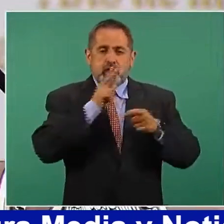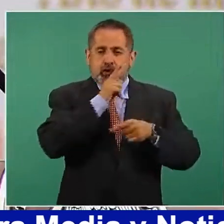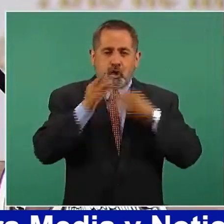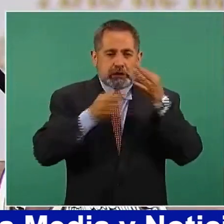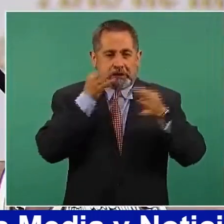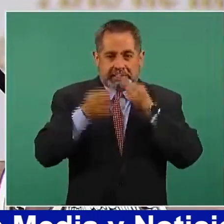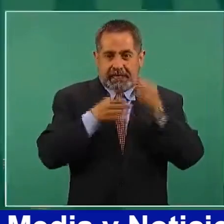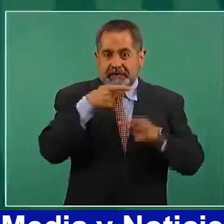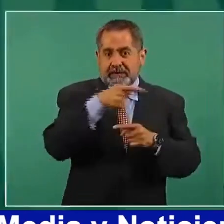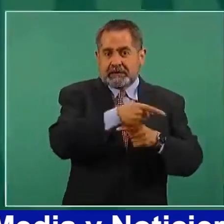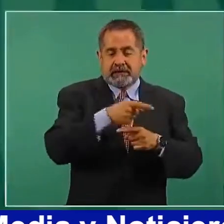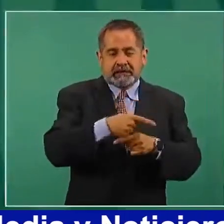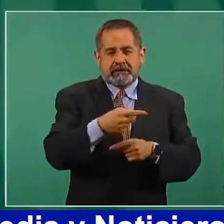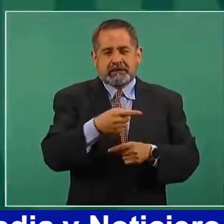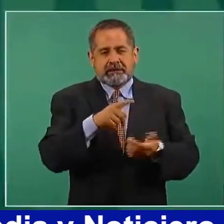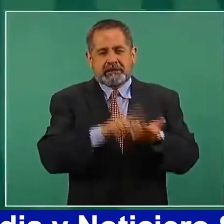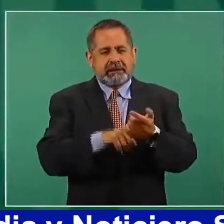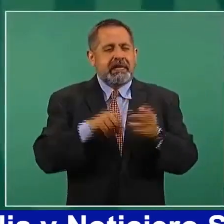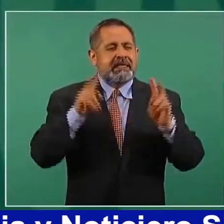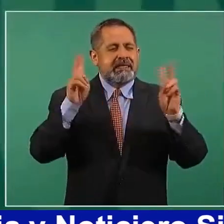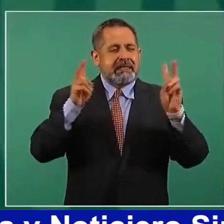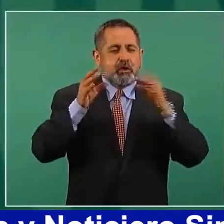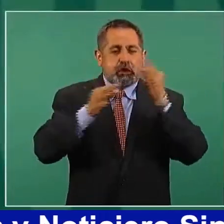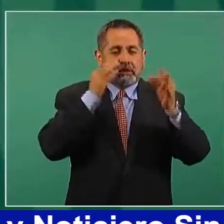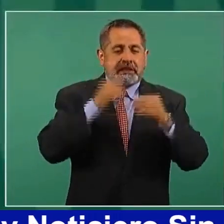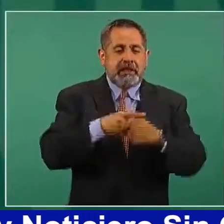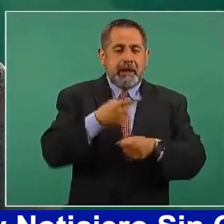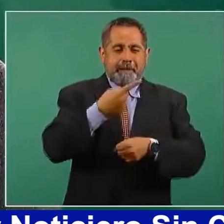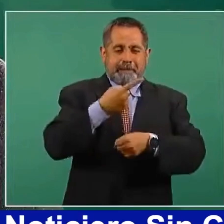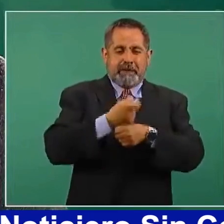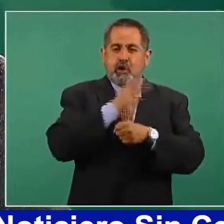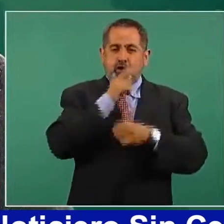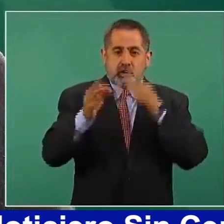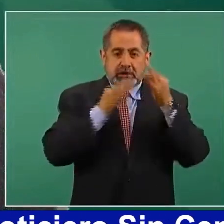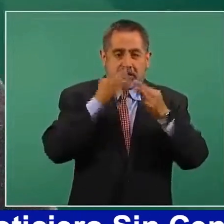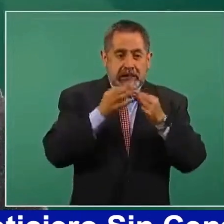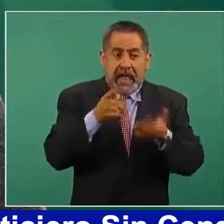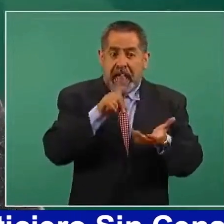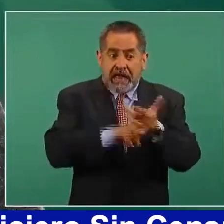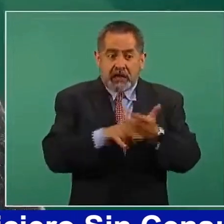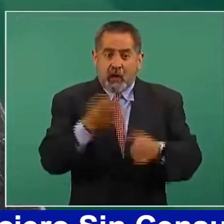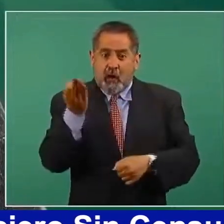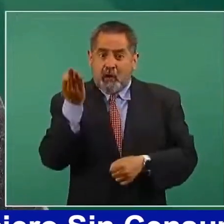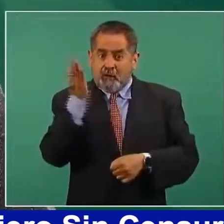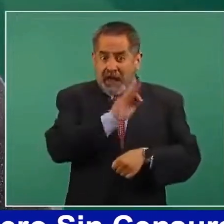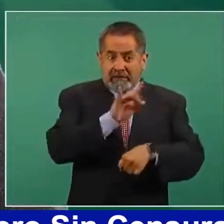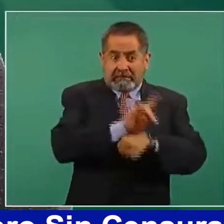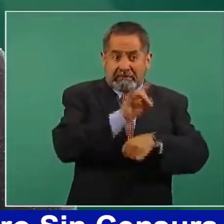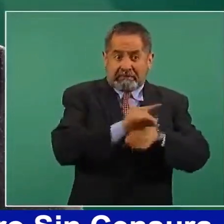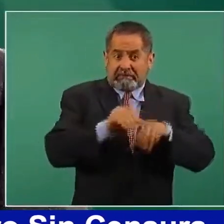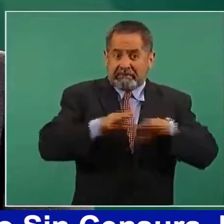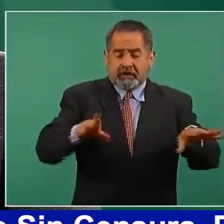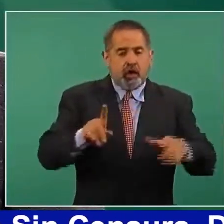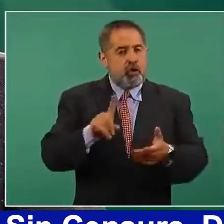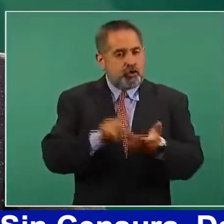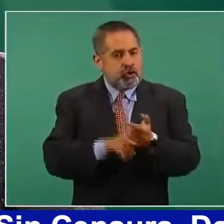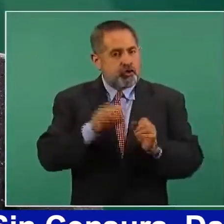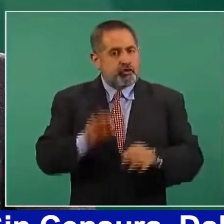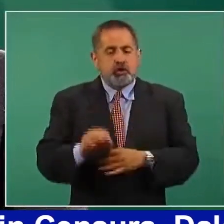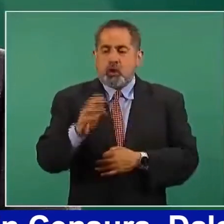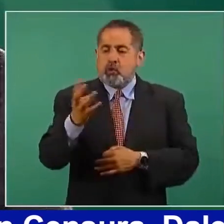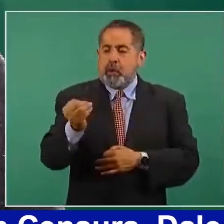noticiero de ese entonces que se llamaba Primero Noticias. Esto que vamos a ver ocurrió el 9 de diciembre